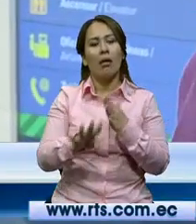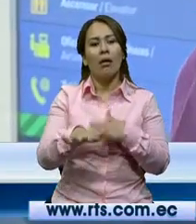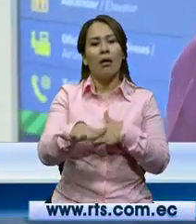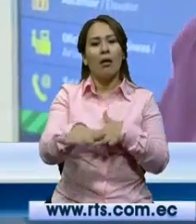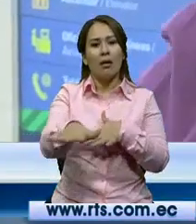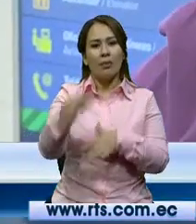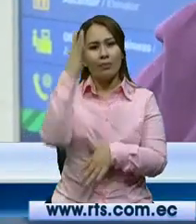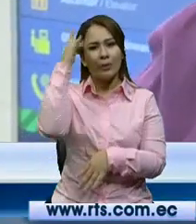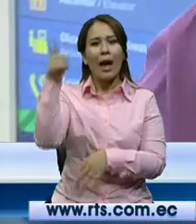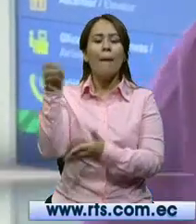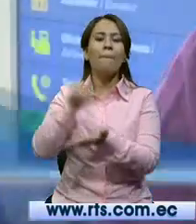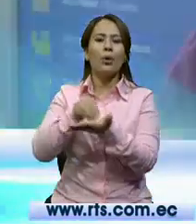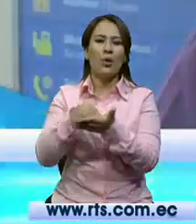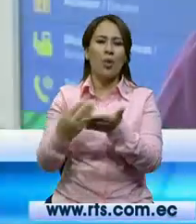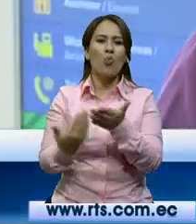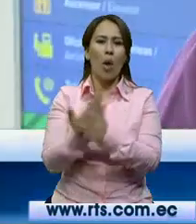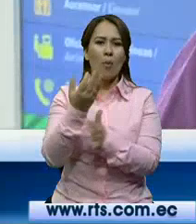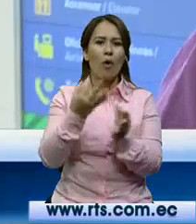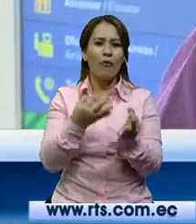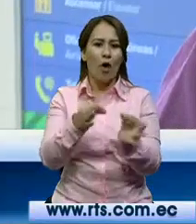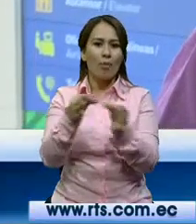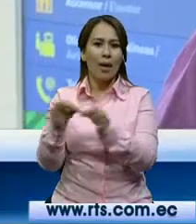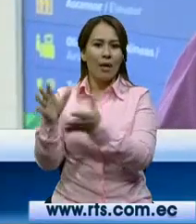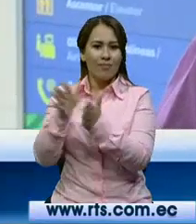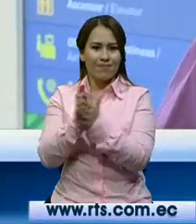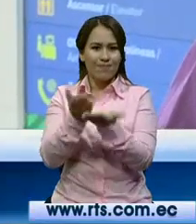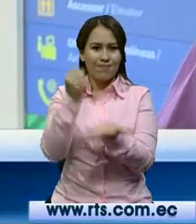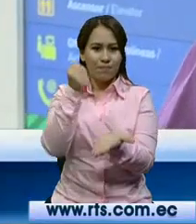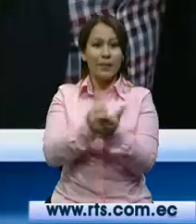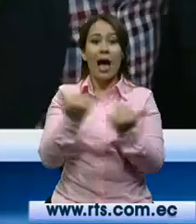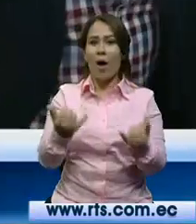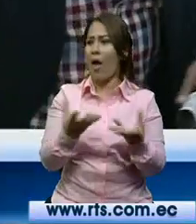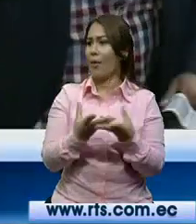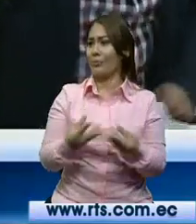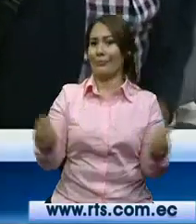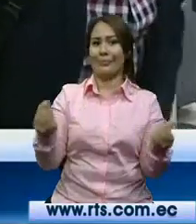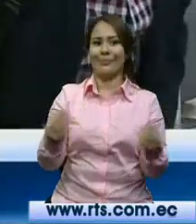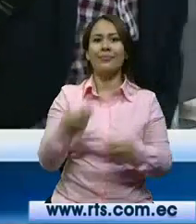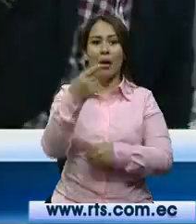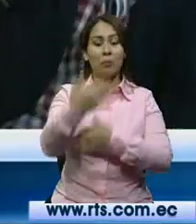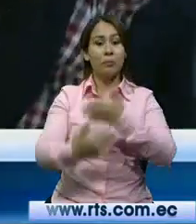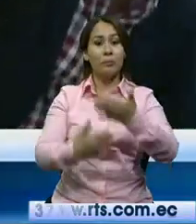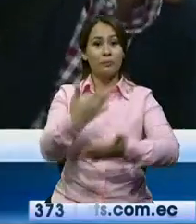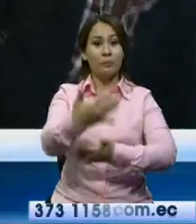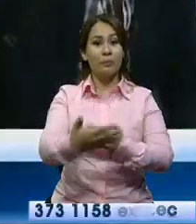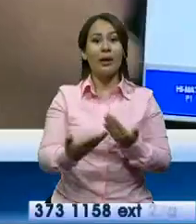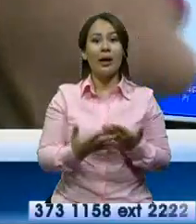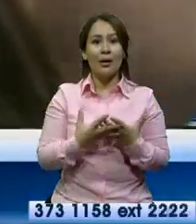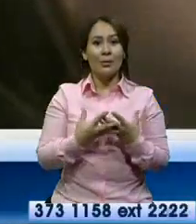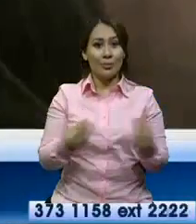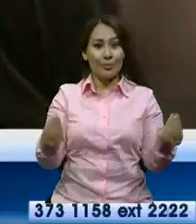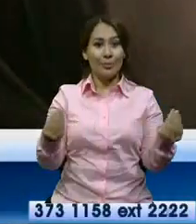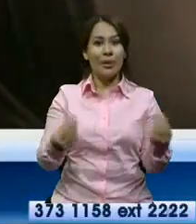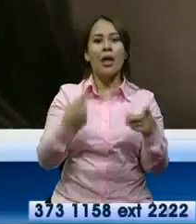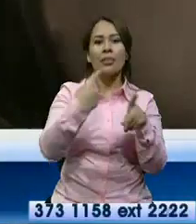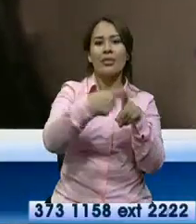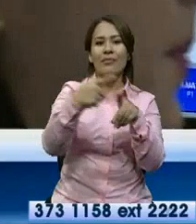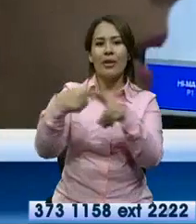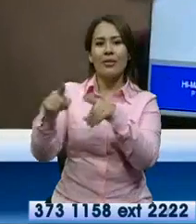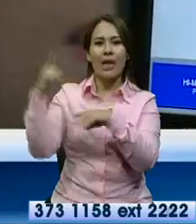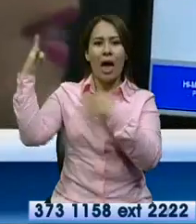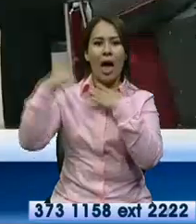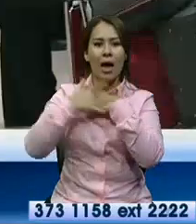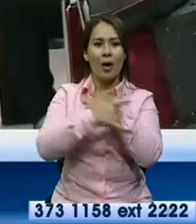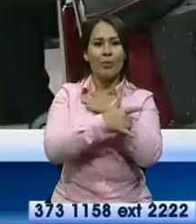estaban implementando la cuestión de los pasaportes, pero ya está más movido. Progresivamente se implementará el sistema en otros aeropuertos